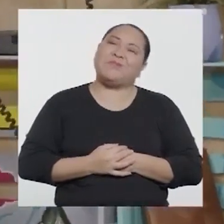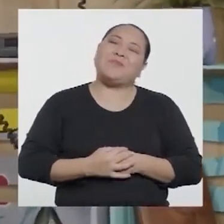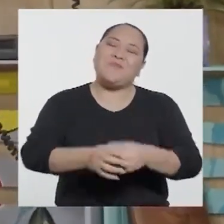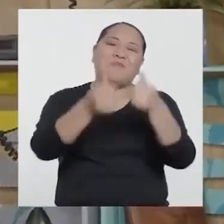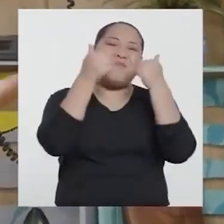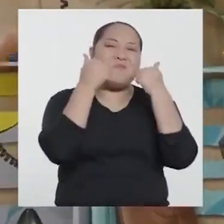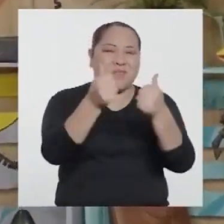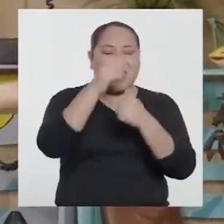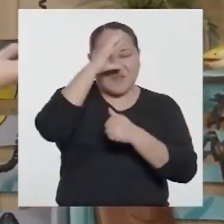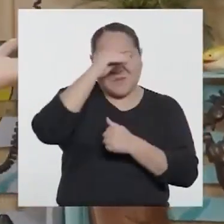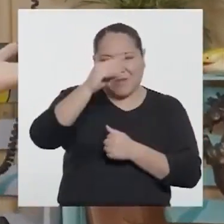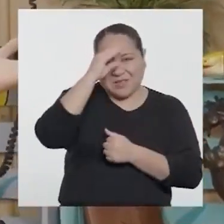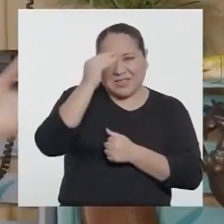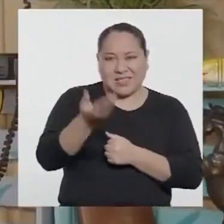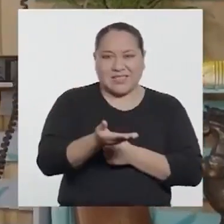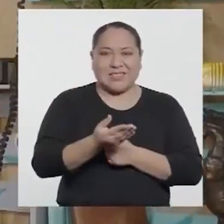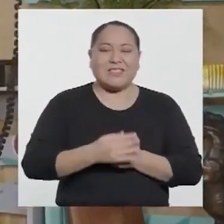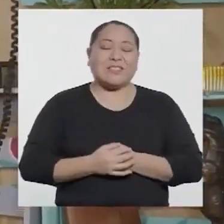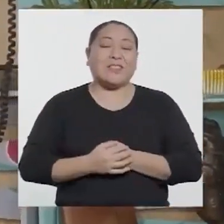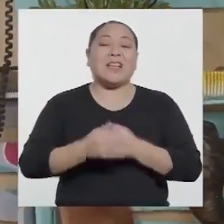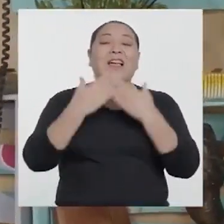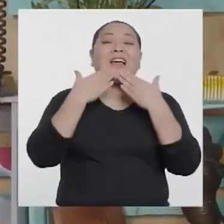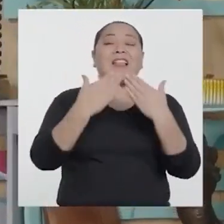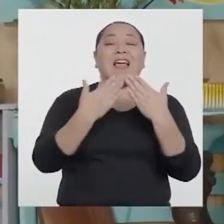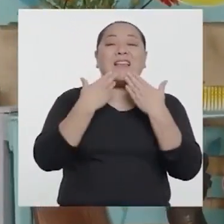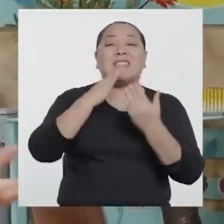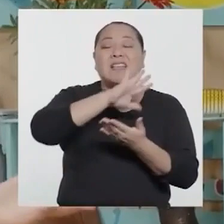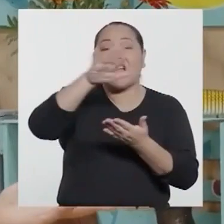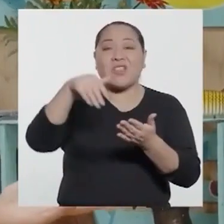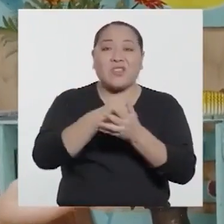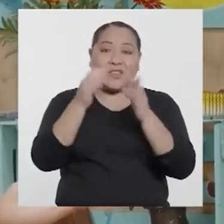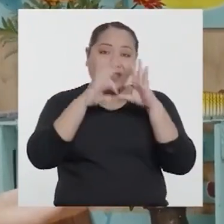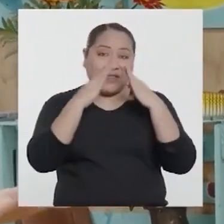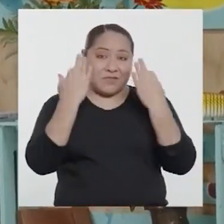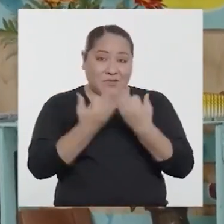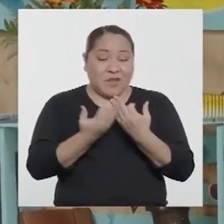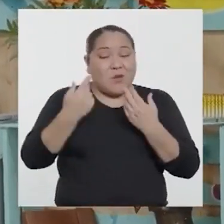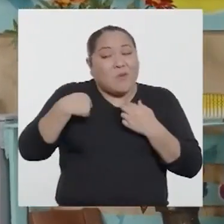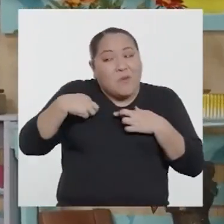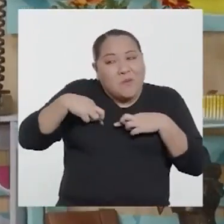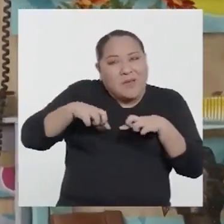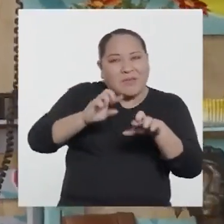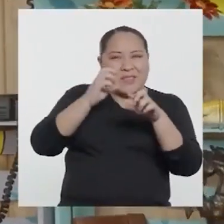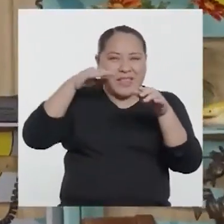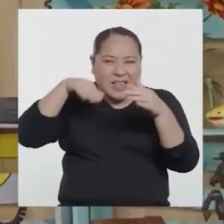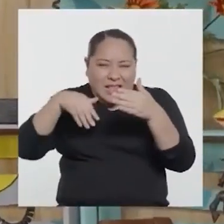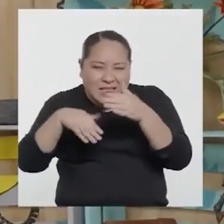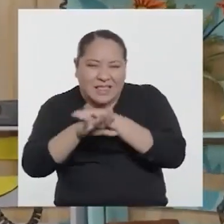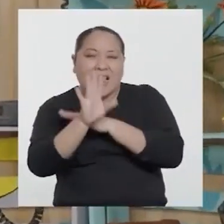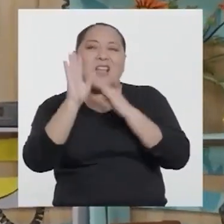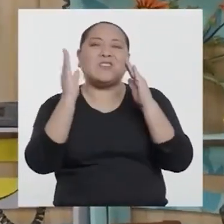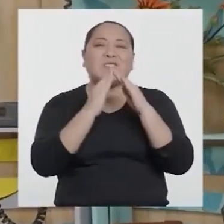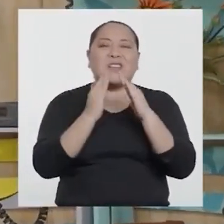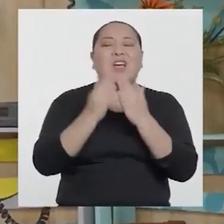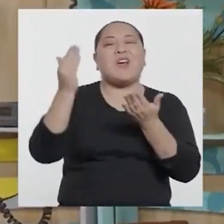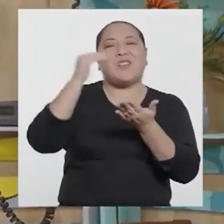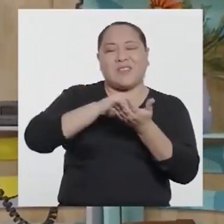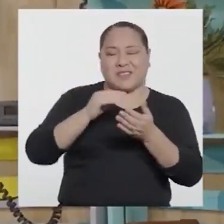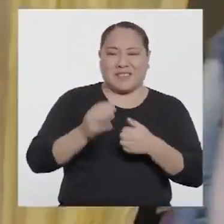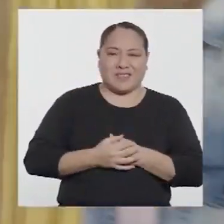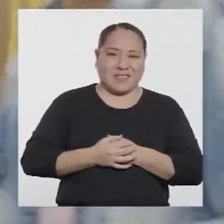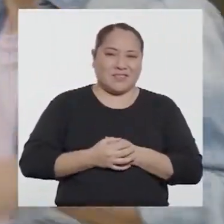¡Muy bien, chicas y chicos! Gracias a todas las familias por habernos permitido llegar a sus hogares una vez